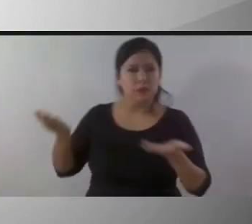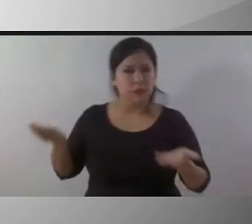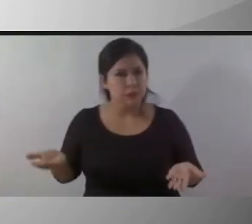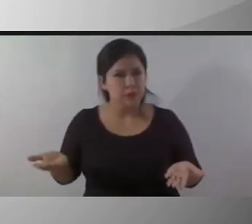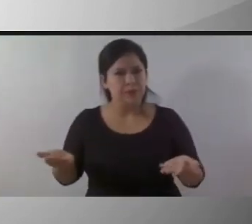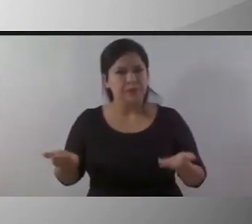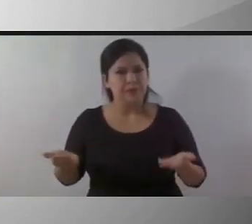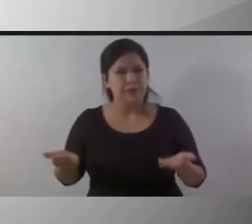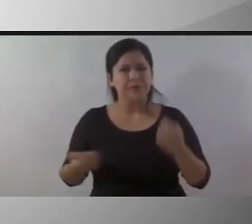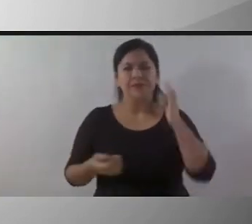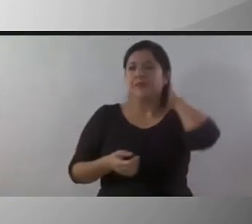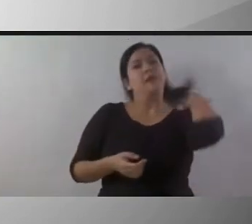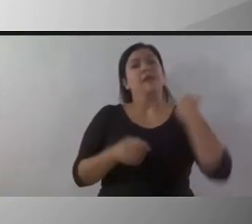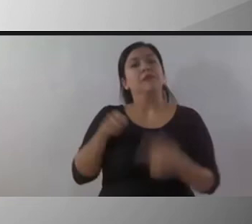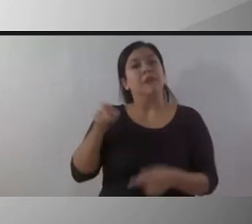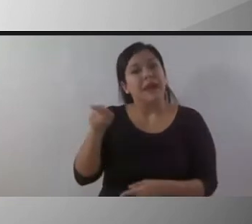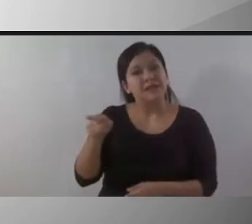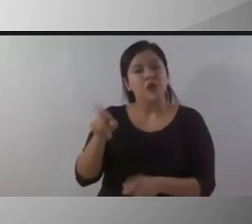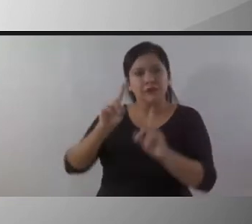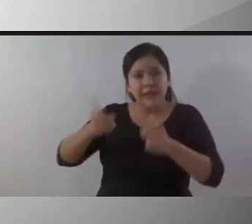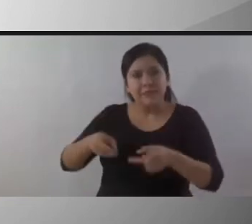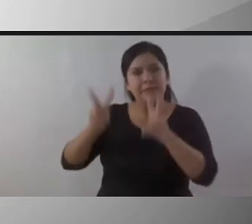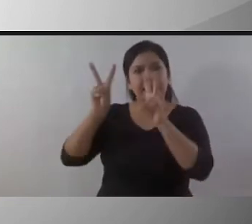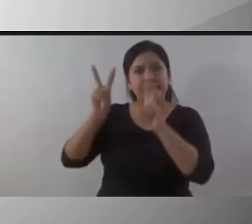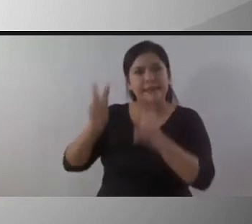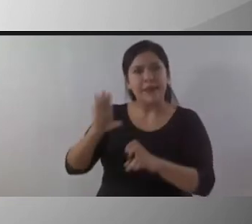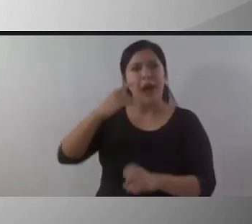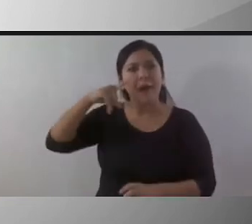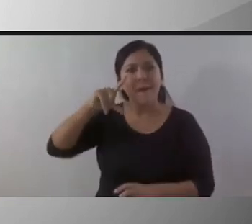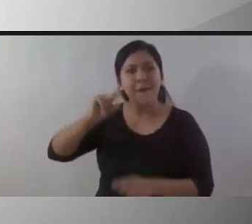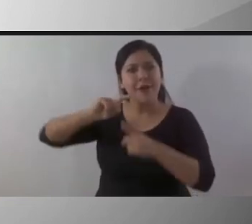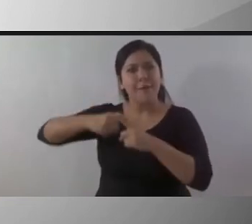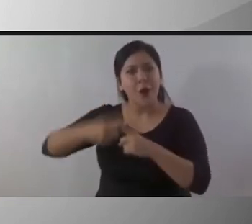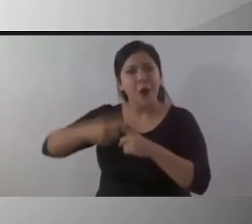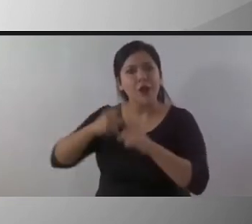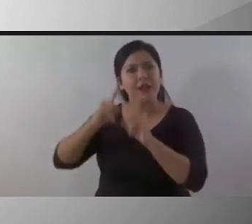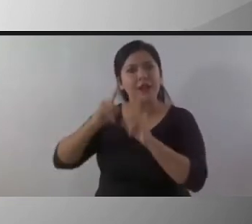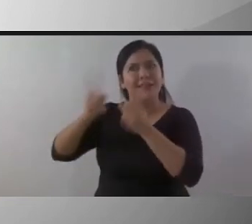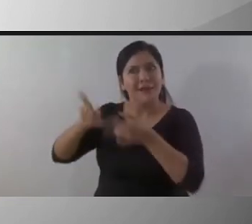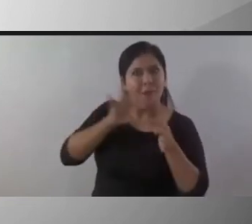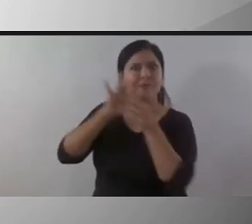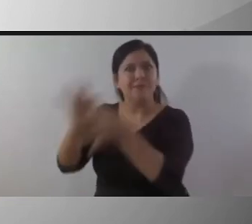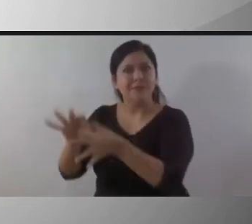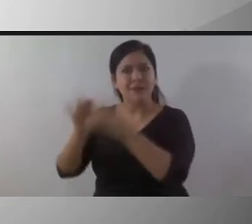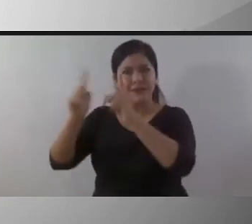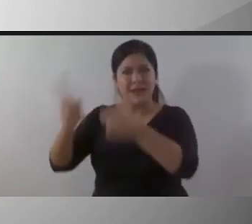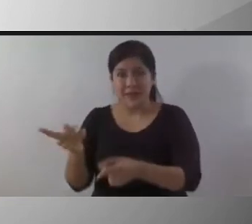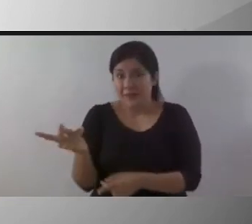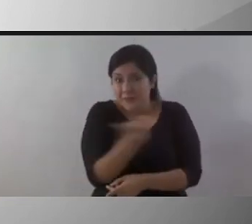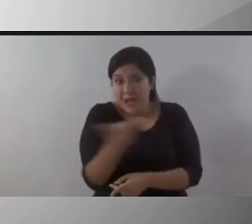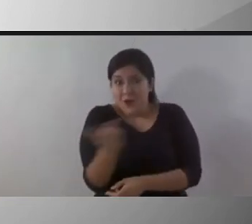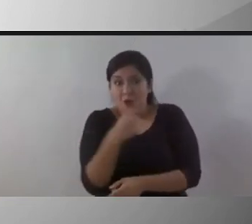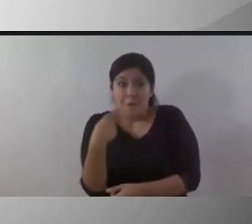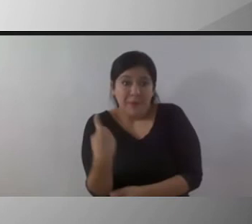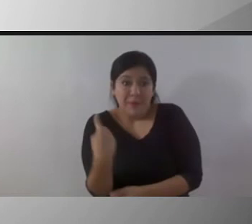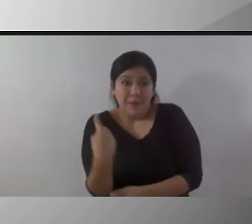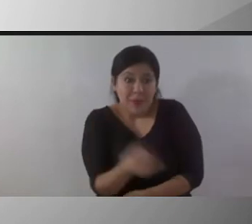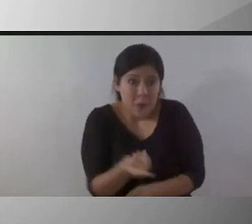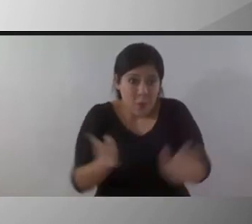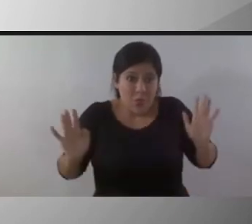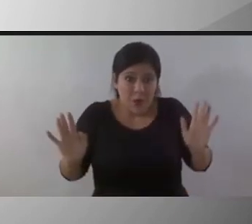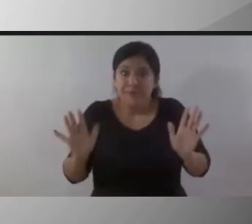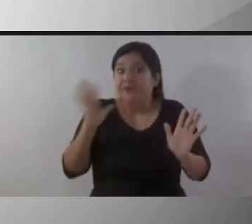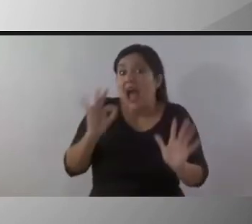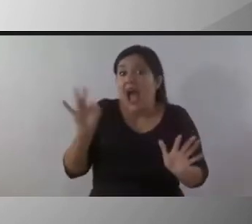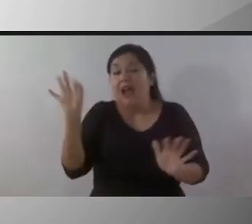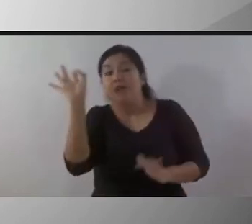con las cuestiones de la biopolítica. Tanto para Mauro como para Carlos, les quería preguntar eso. No sé si fue demasiado general o